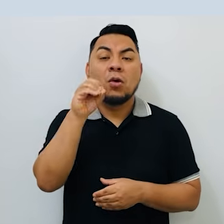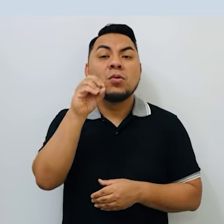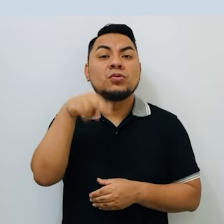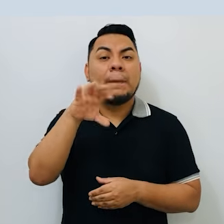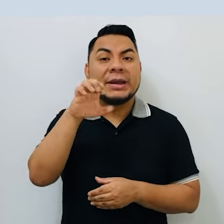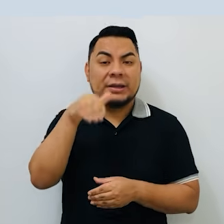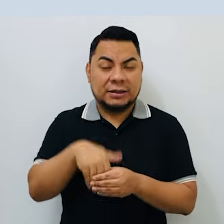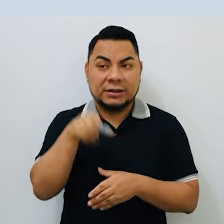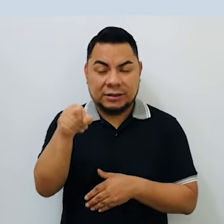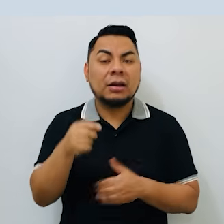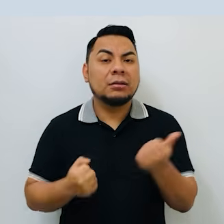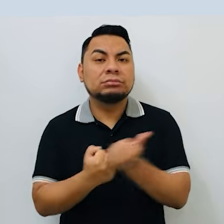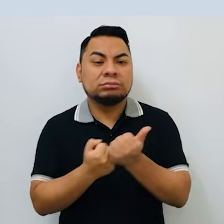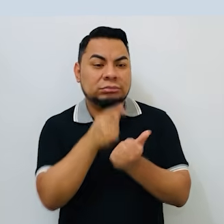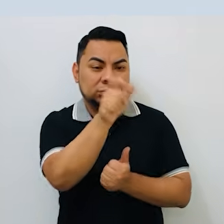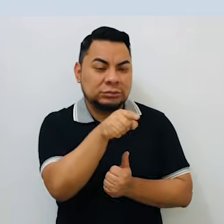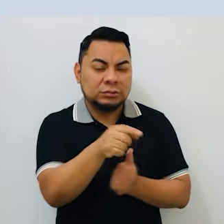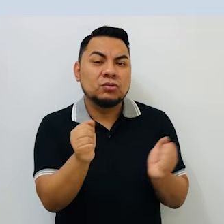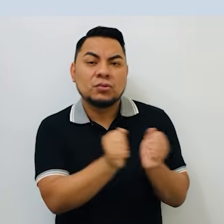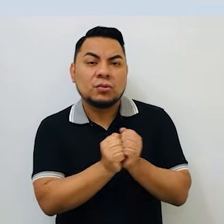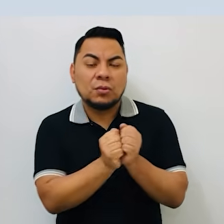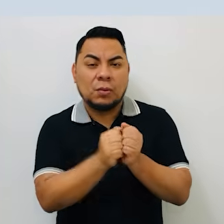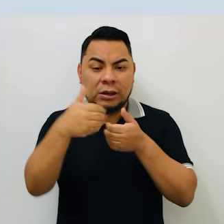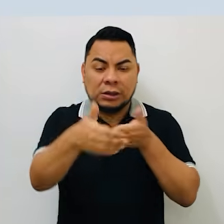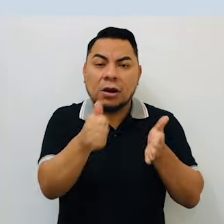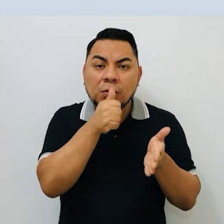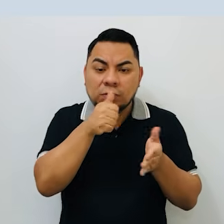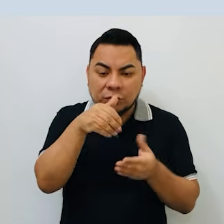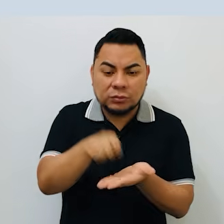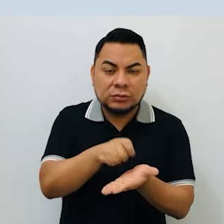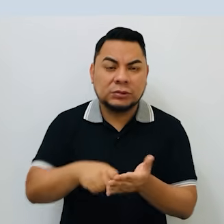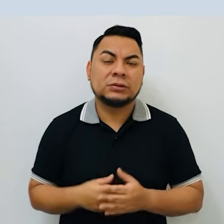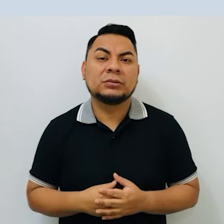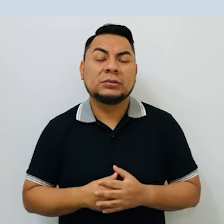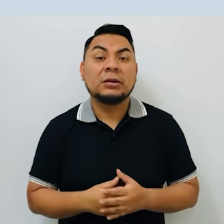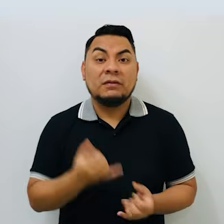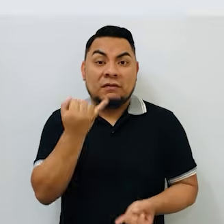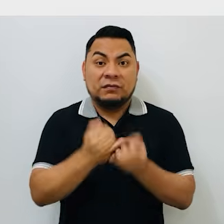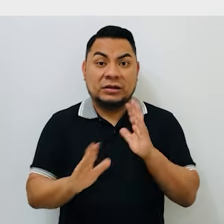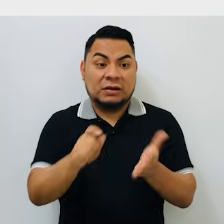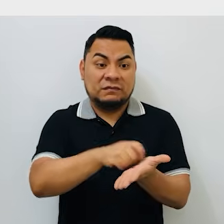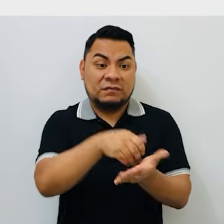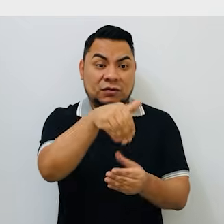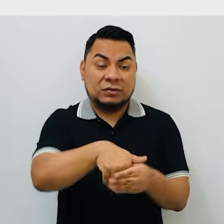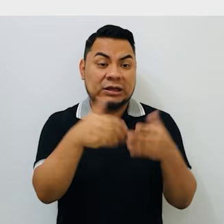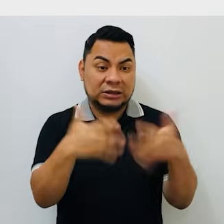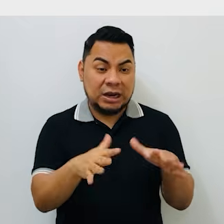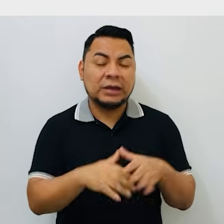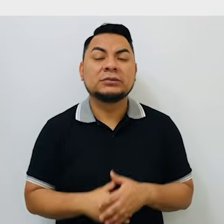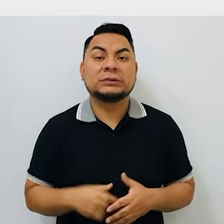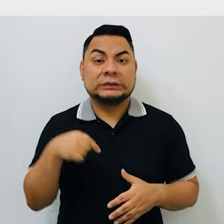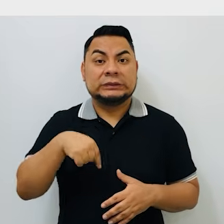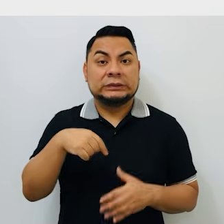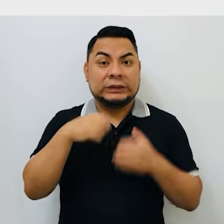la OMPE brindará apoyo al elector para trasladarse a la cabina de votación. Al terminar la votación,